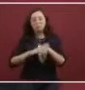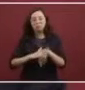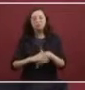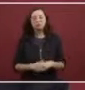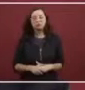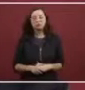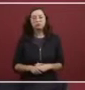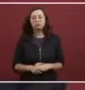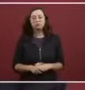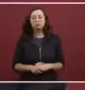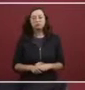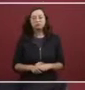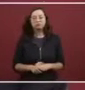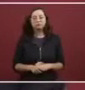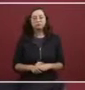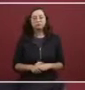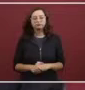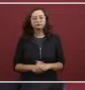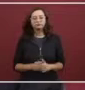Y